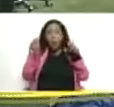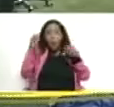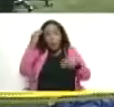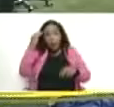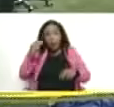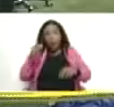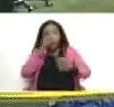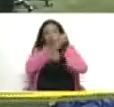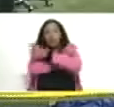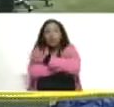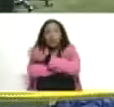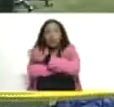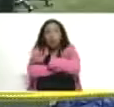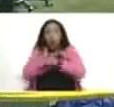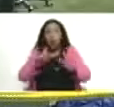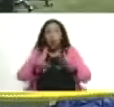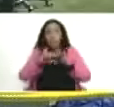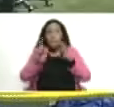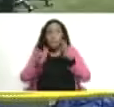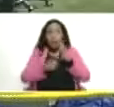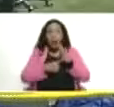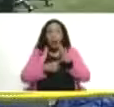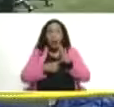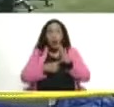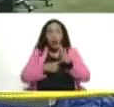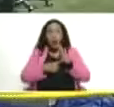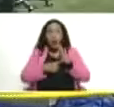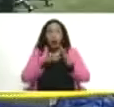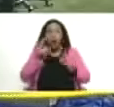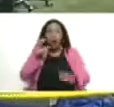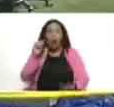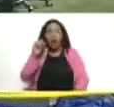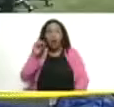Felicitarlos a todos, a los cadetes